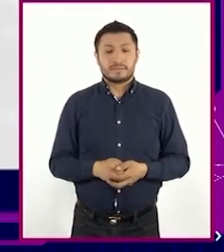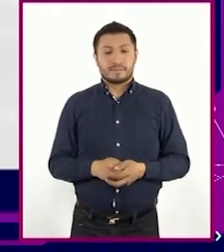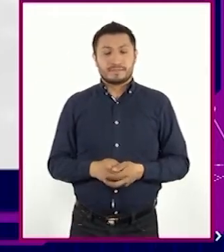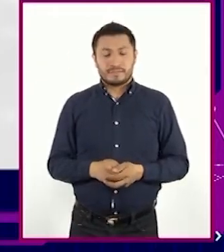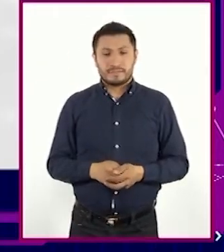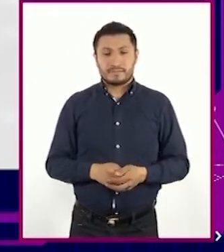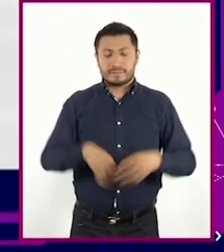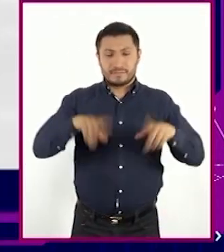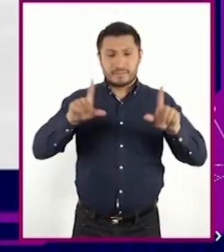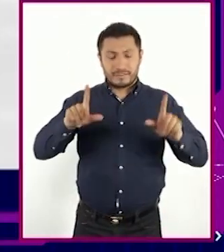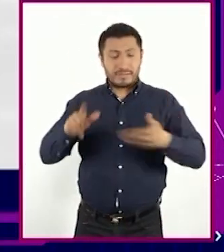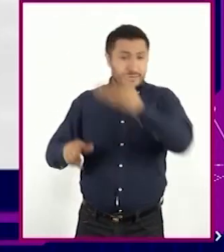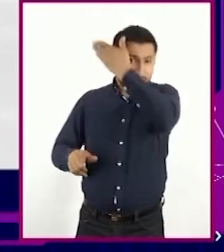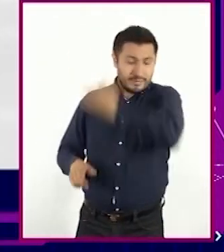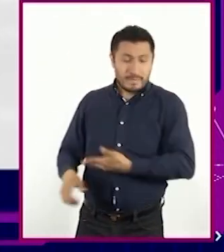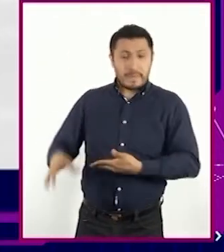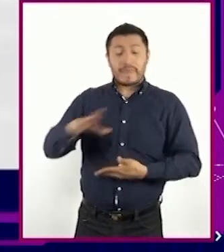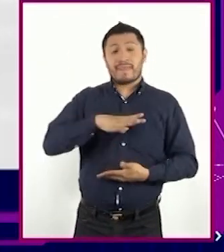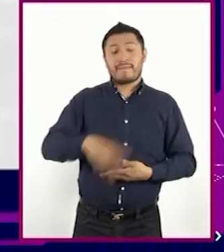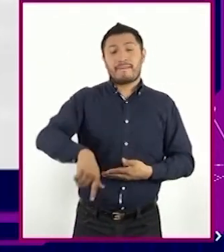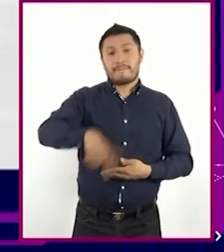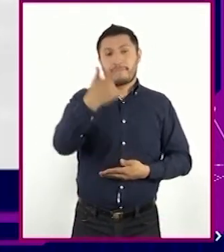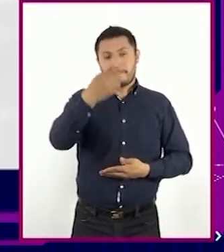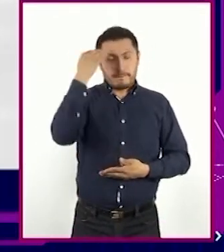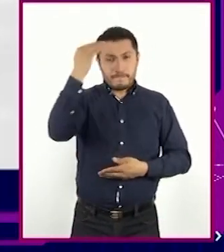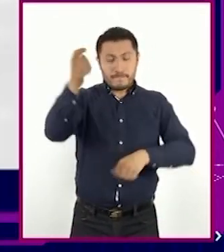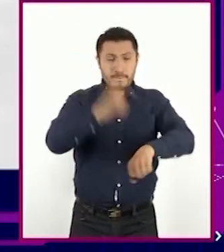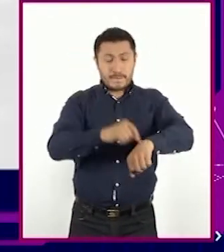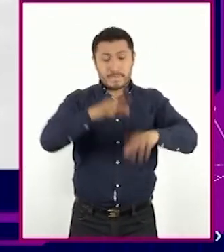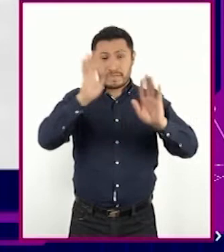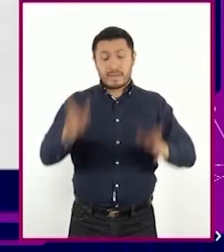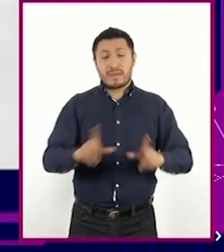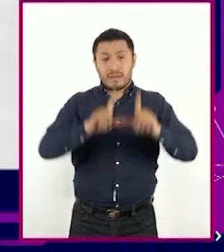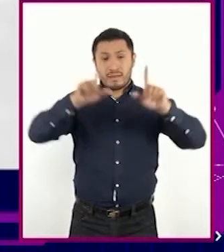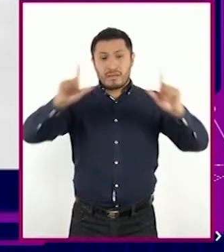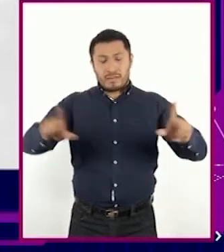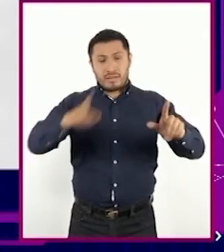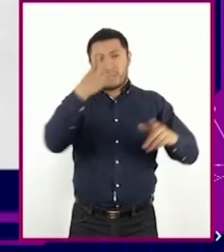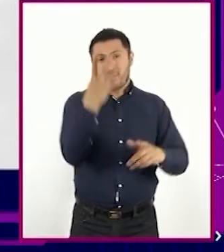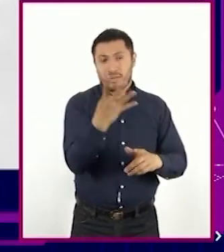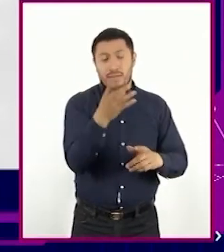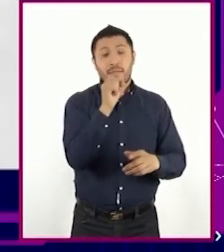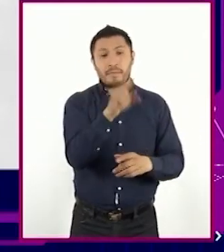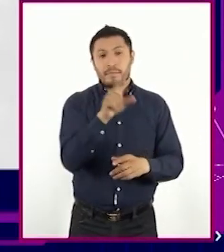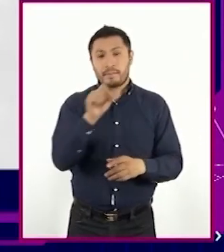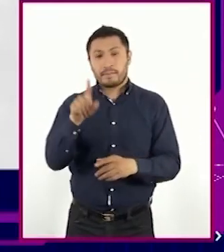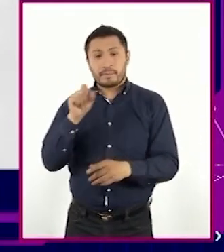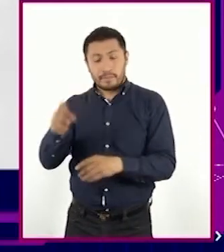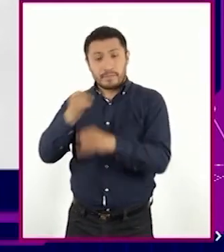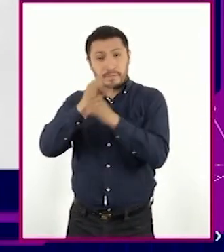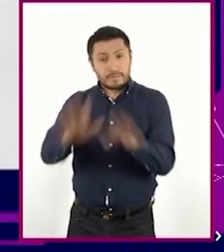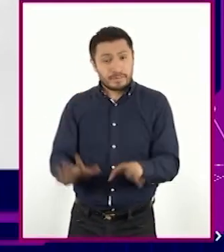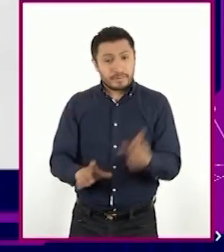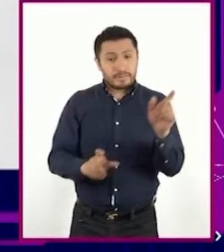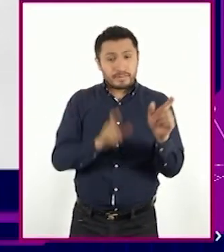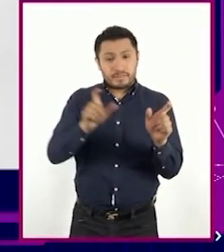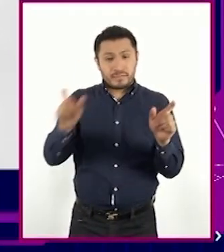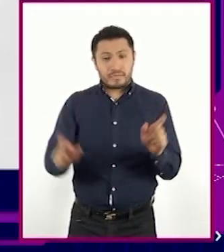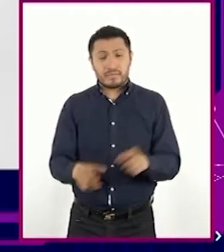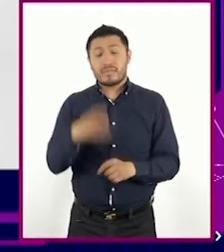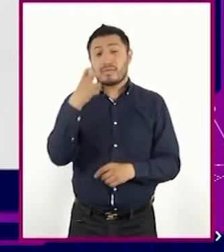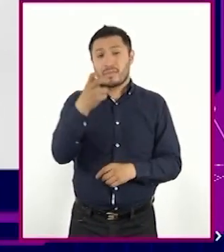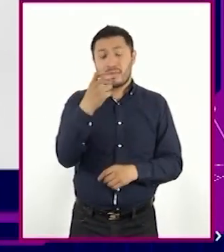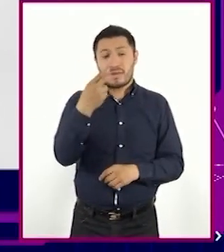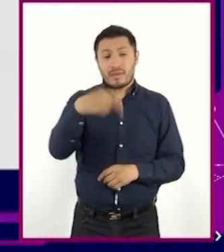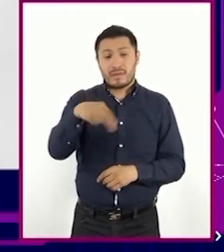La tabla que contiene los 12 tiempos ha quedado dividida en 4 partes con la misma cantidad de datos cada una. Por esa razón, se les